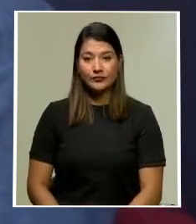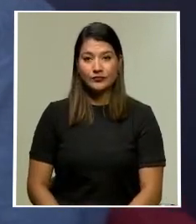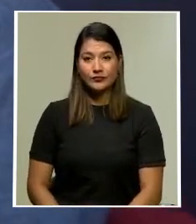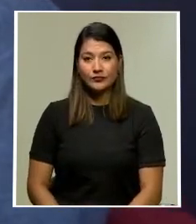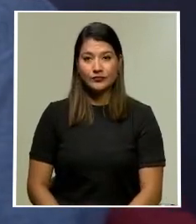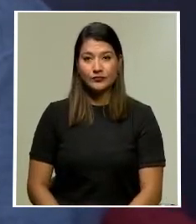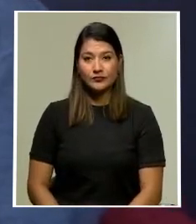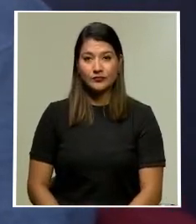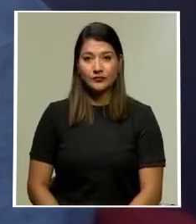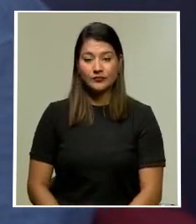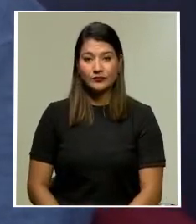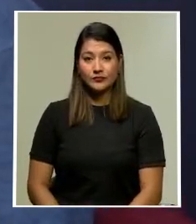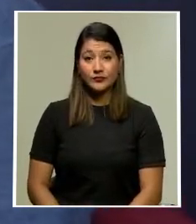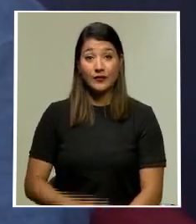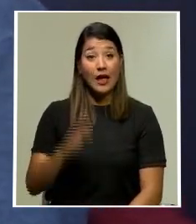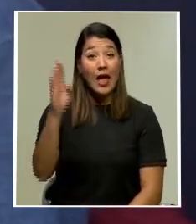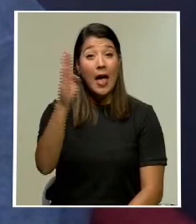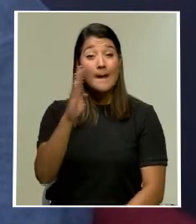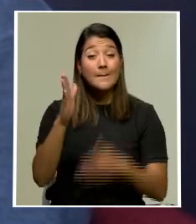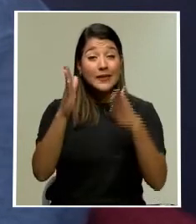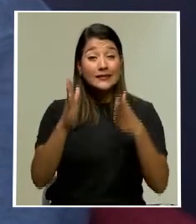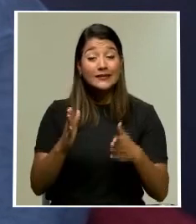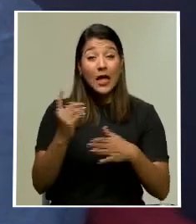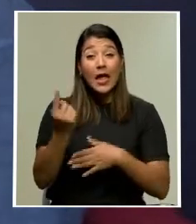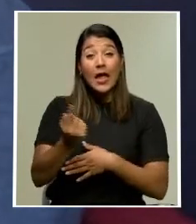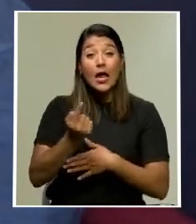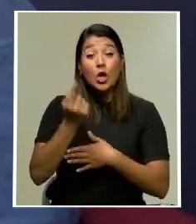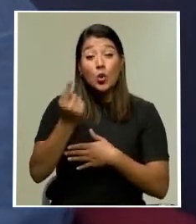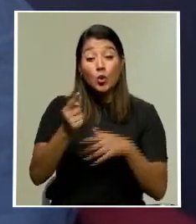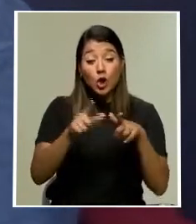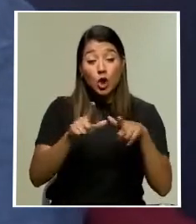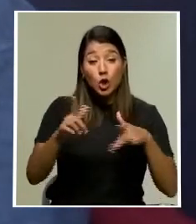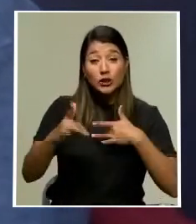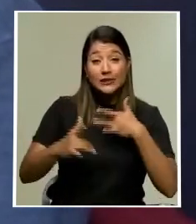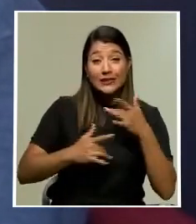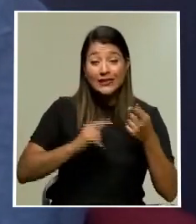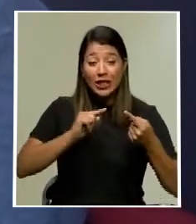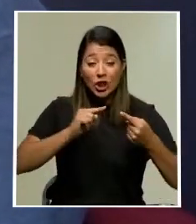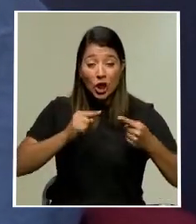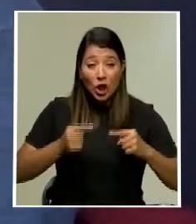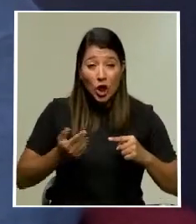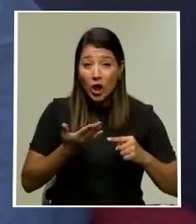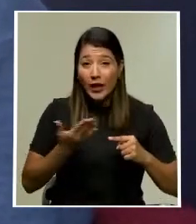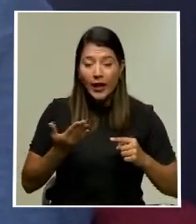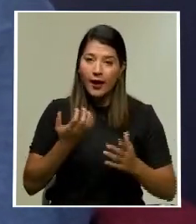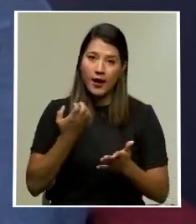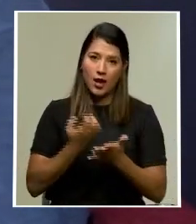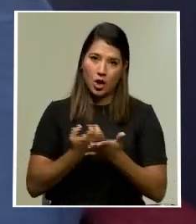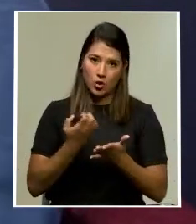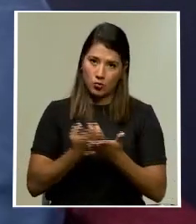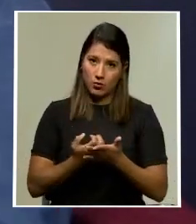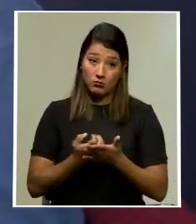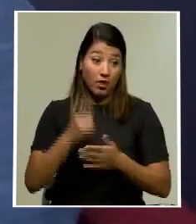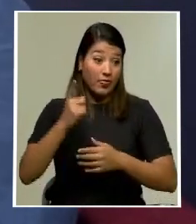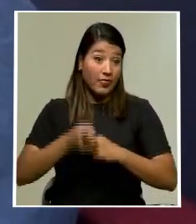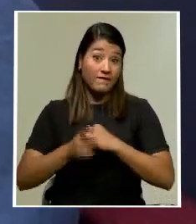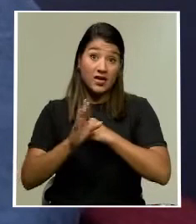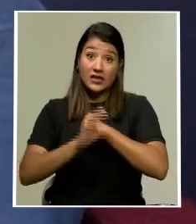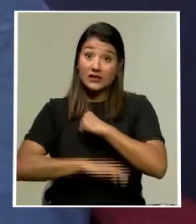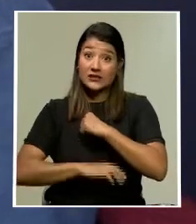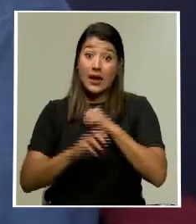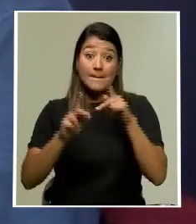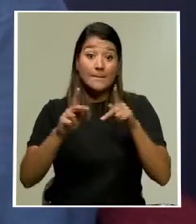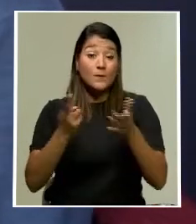es en el bolso. El brasileño en el único lugar donde siente dolores en el bolsillo, por lo que tienes que multar a quien no tenga mascarilla, a quien